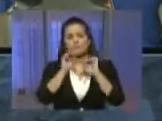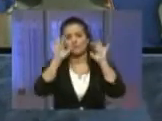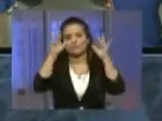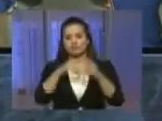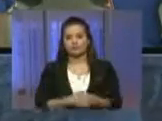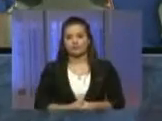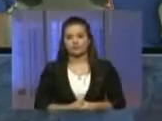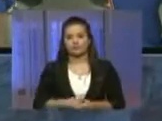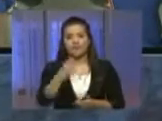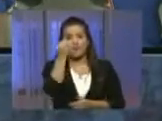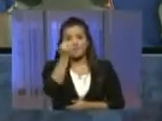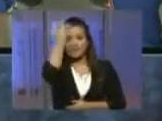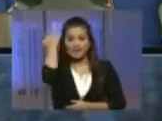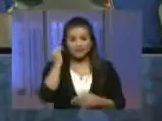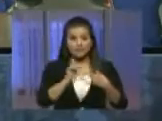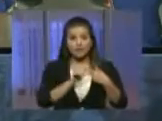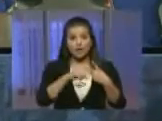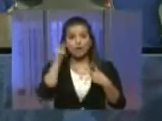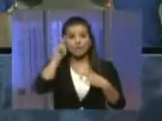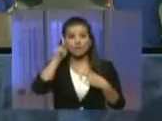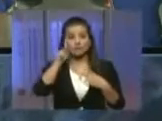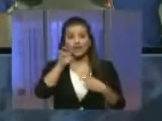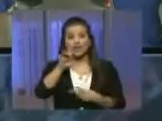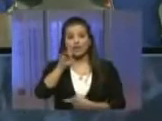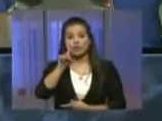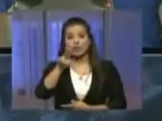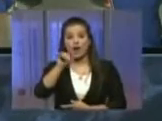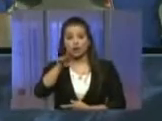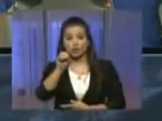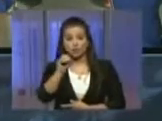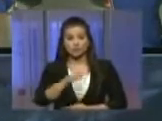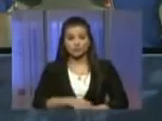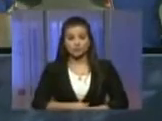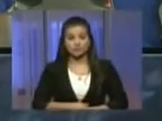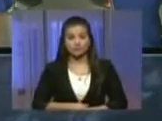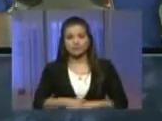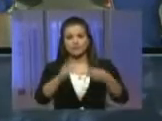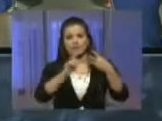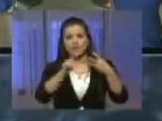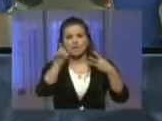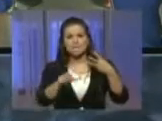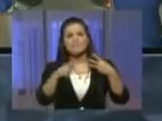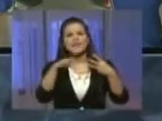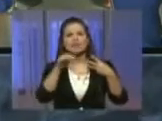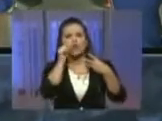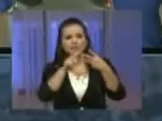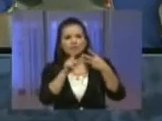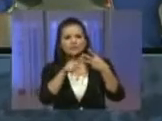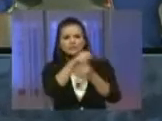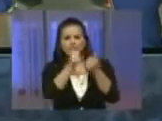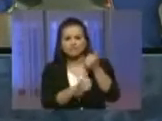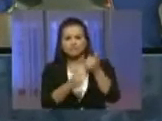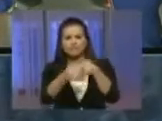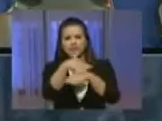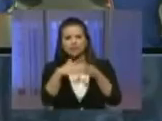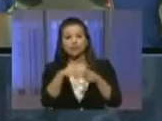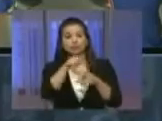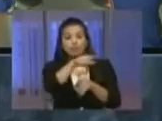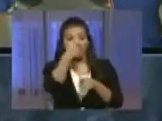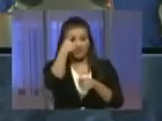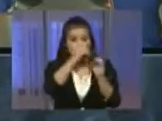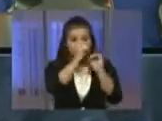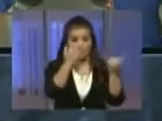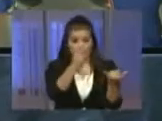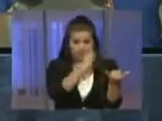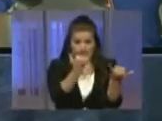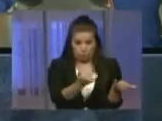mervin profesor Eduardo Pedro ya pensando en Tokio desde ya